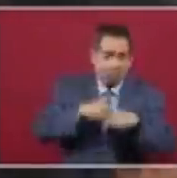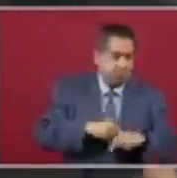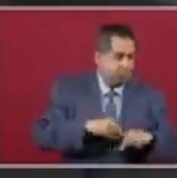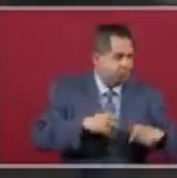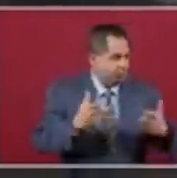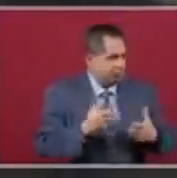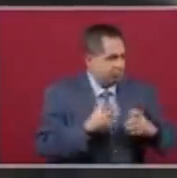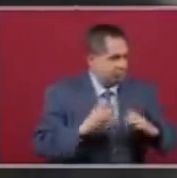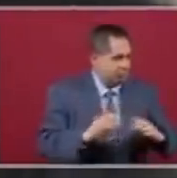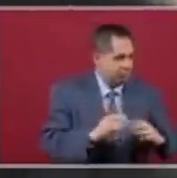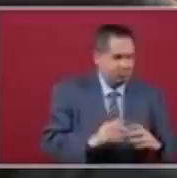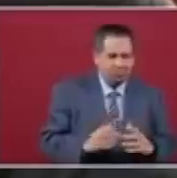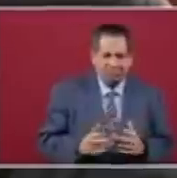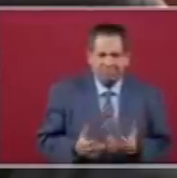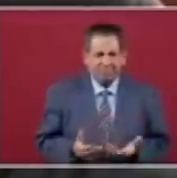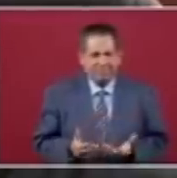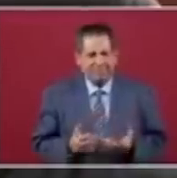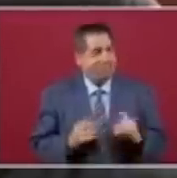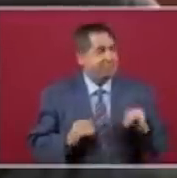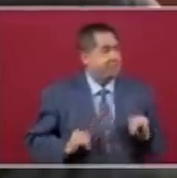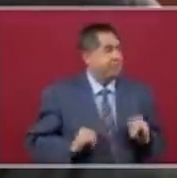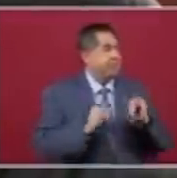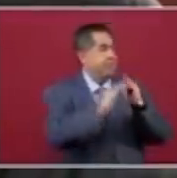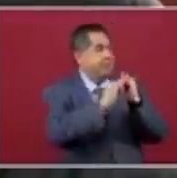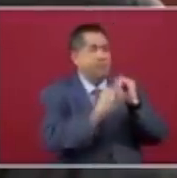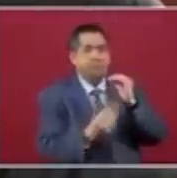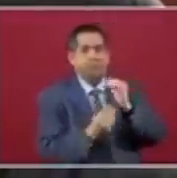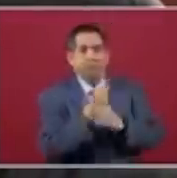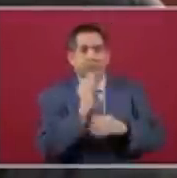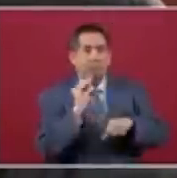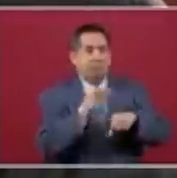crear institutos, ¿no?,